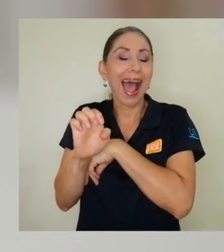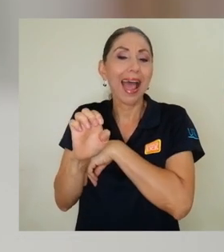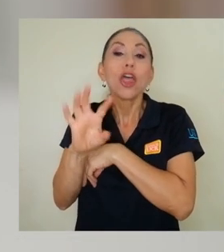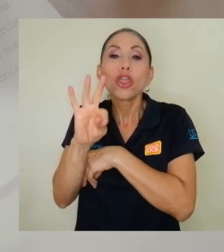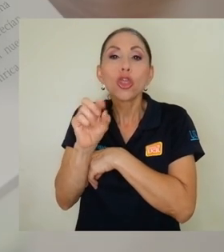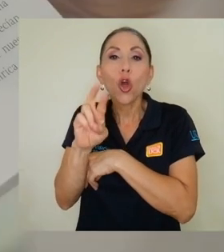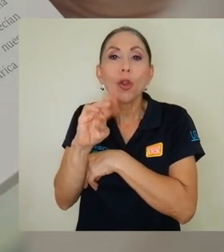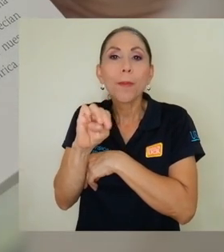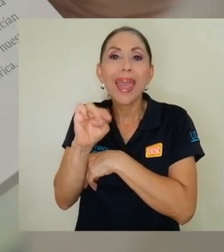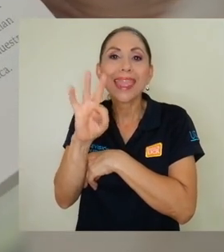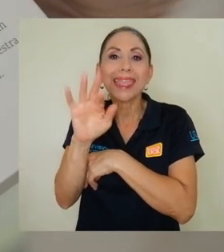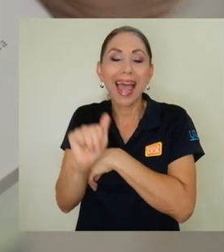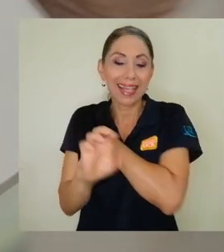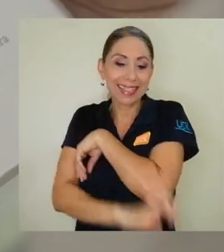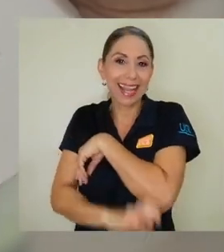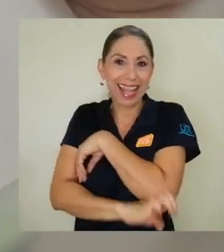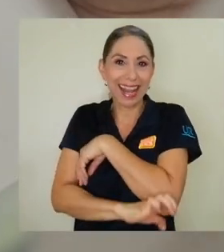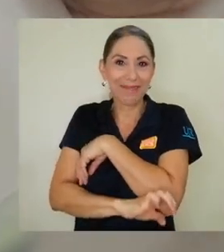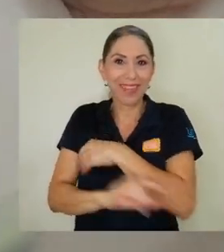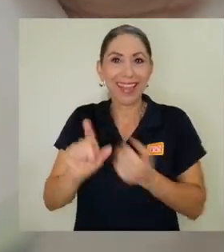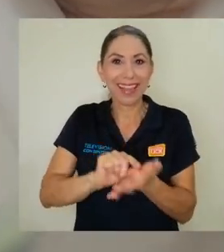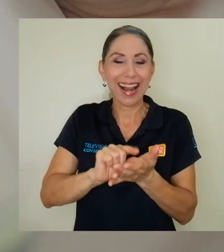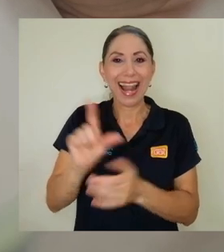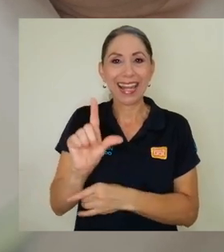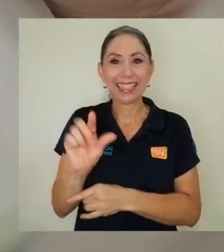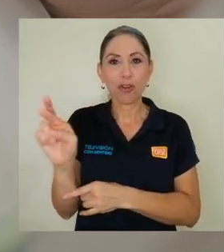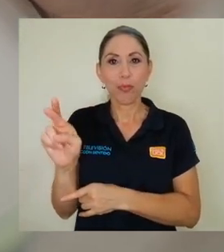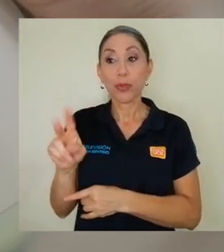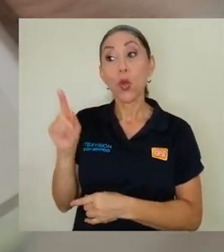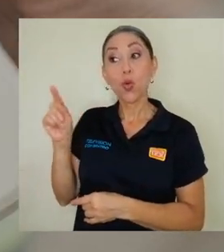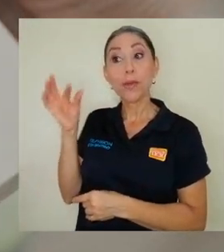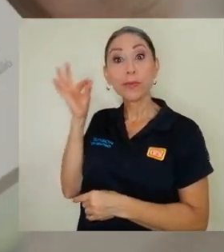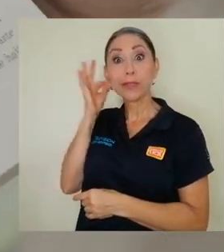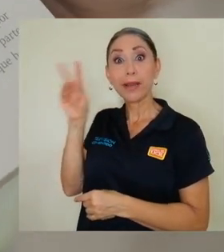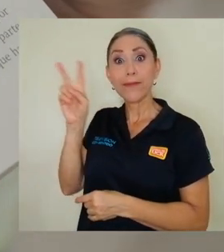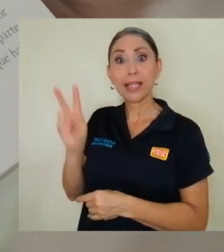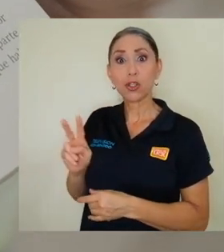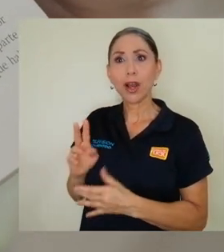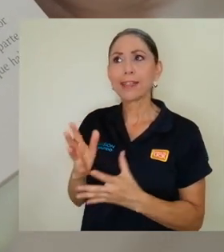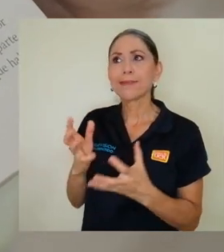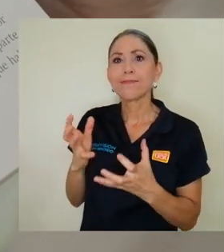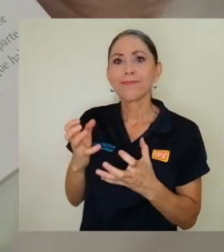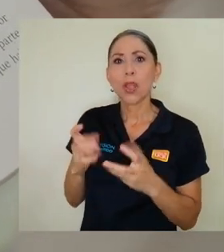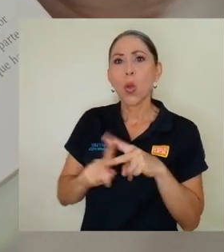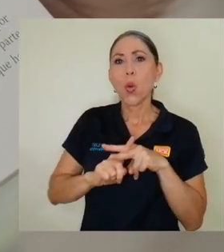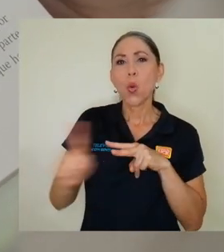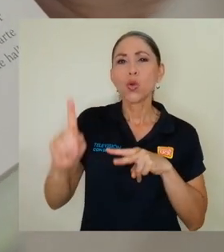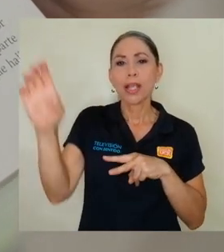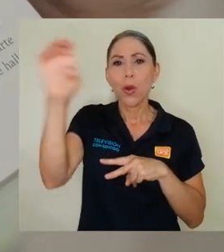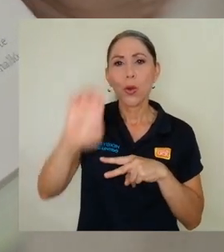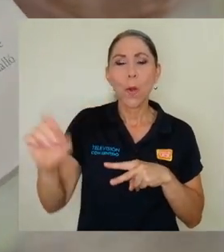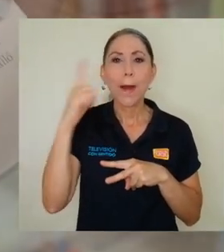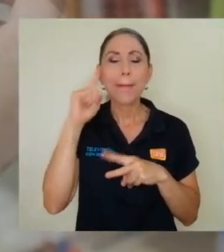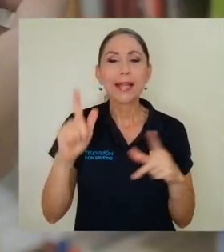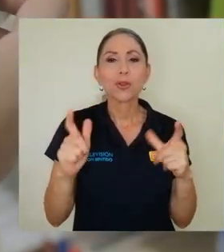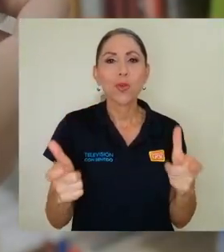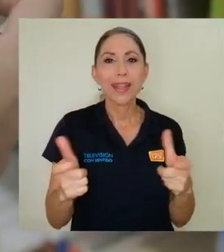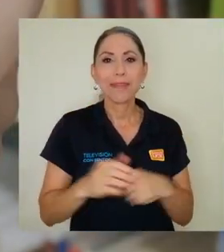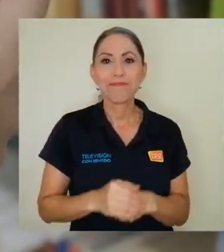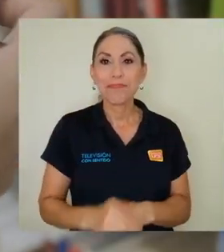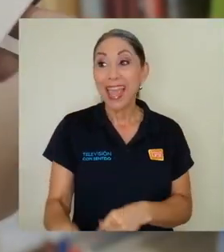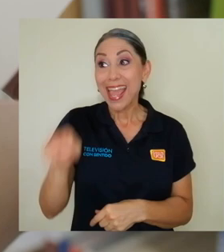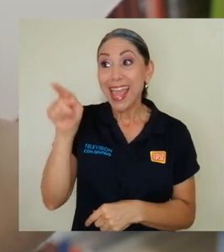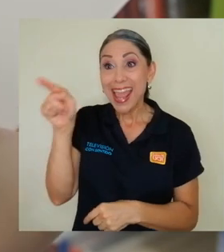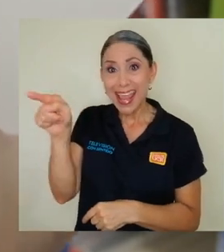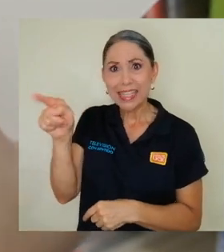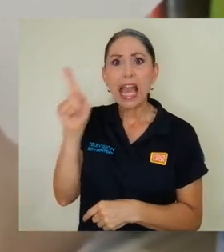Ru. Amelia, una venezolana ambiciosa, huye de su país para perseguir suertes en Europa. Atrapada